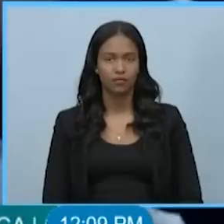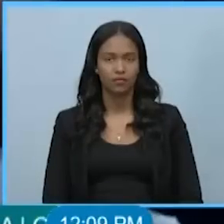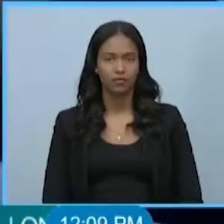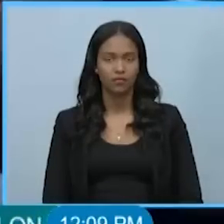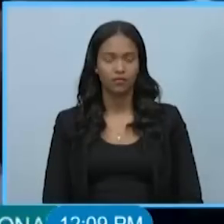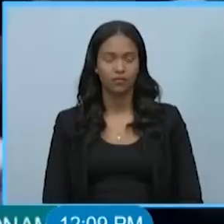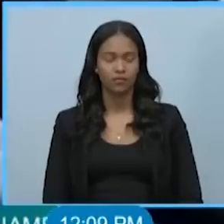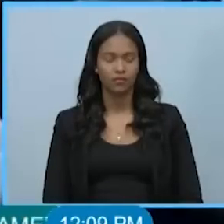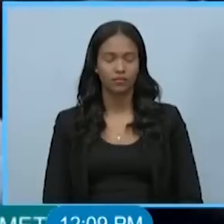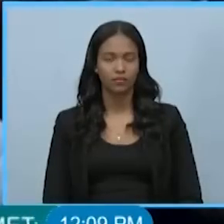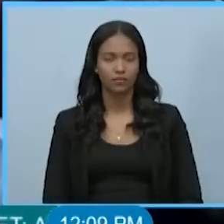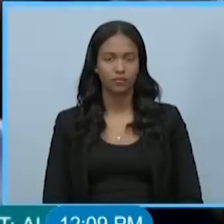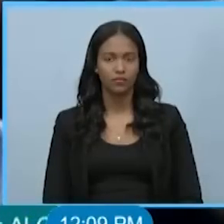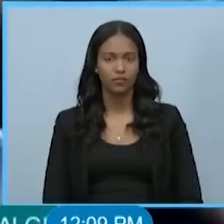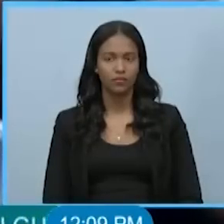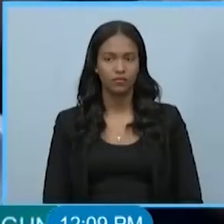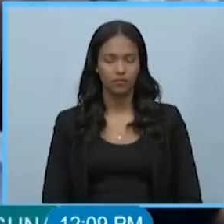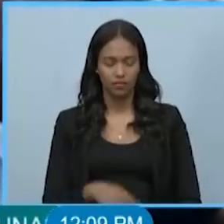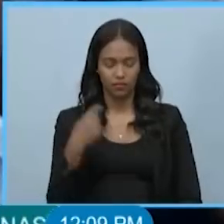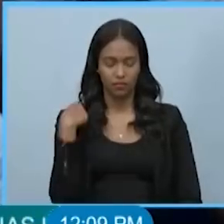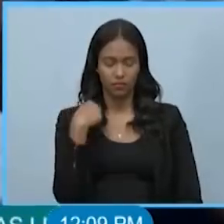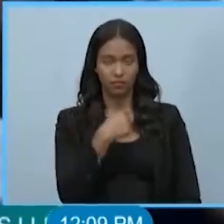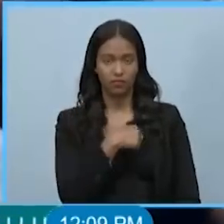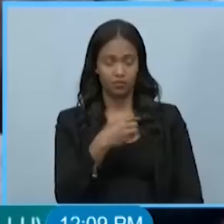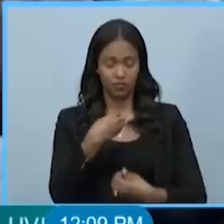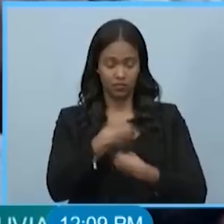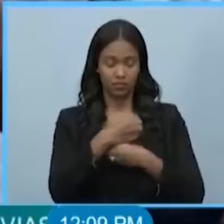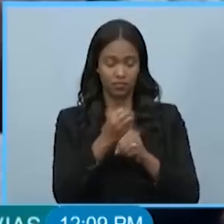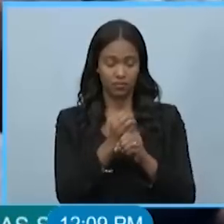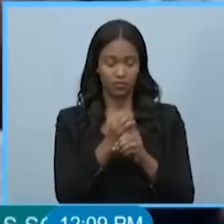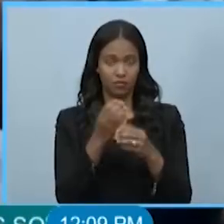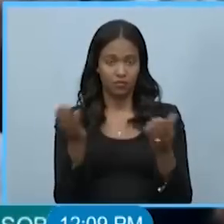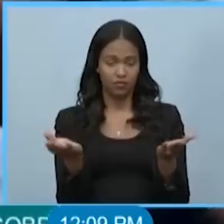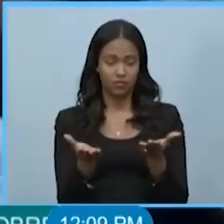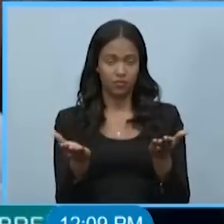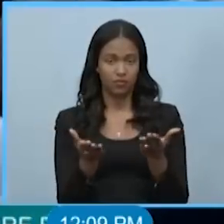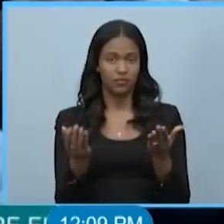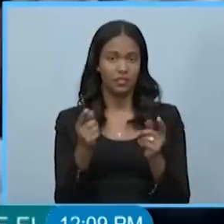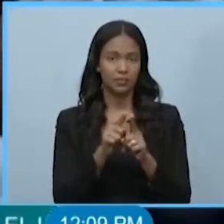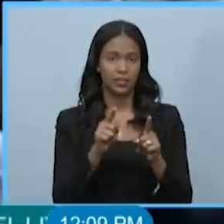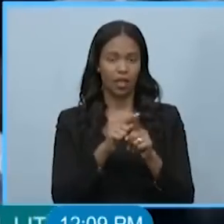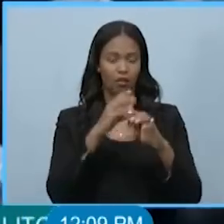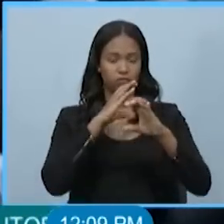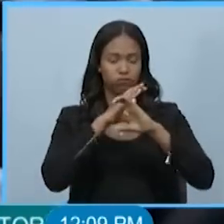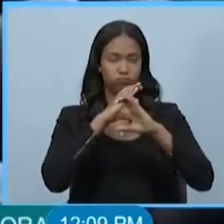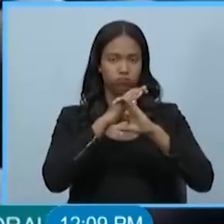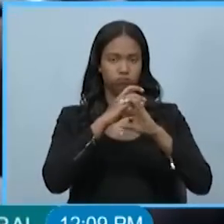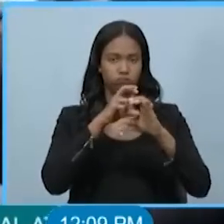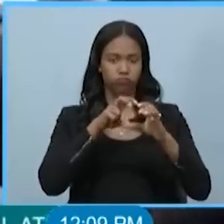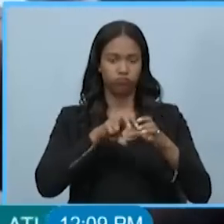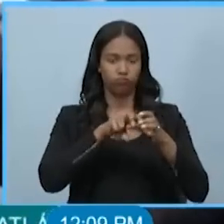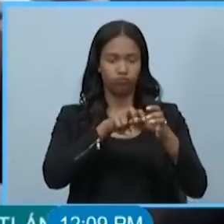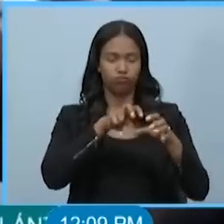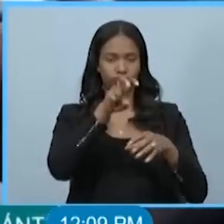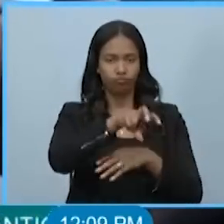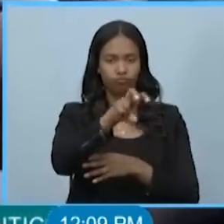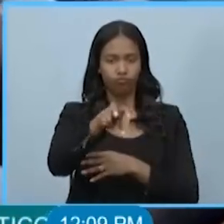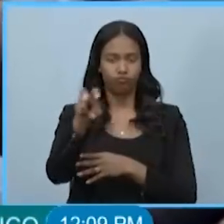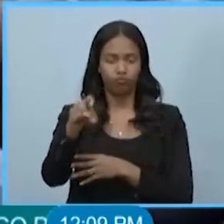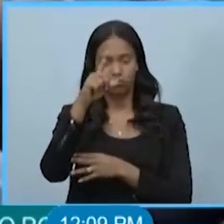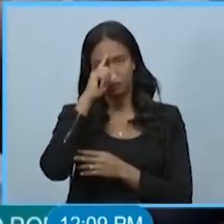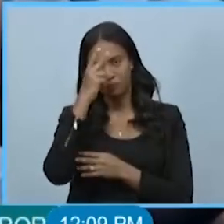Nosotros como organización sindical, sobre todo el transporte de la República Dominicana,